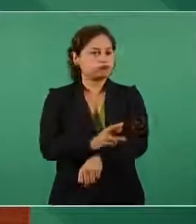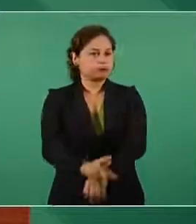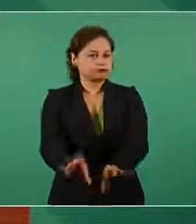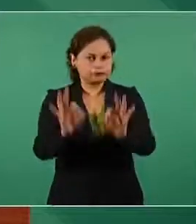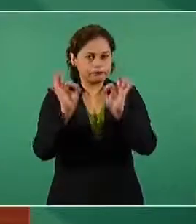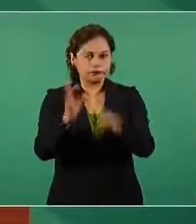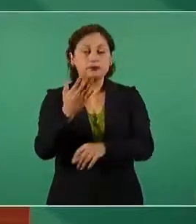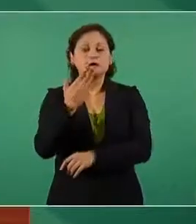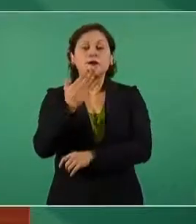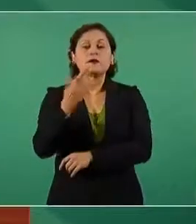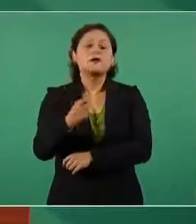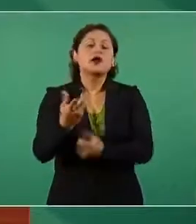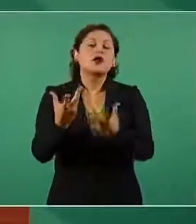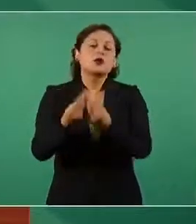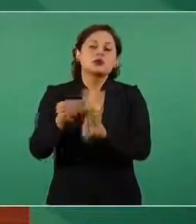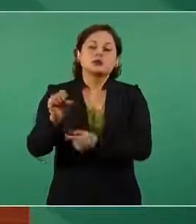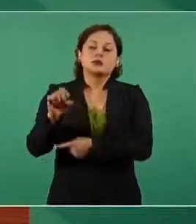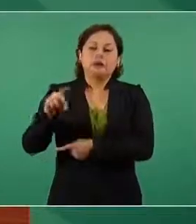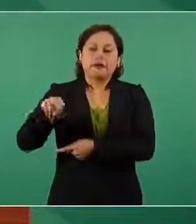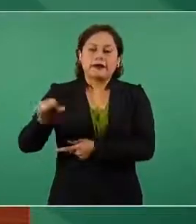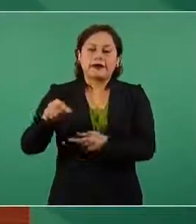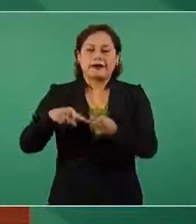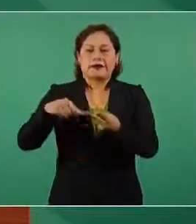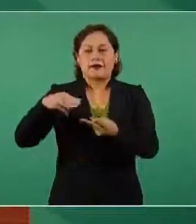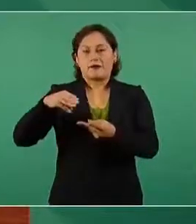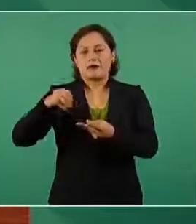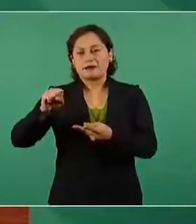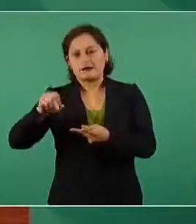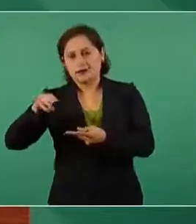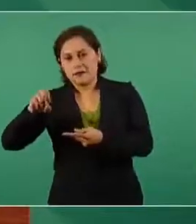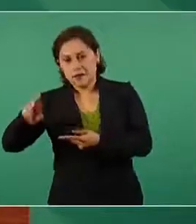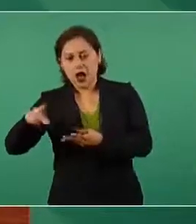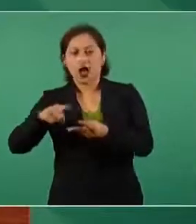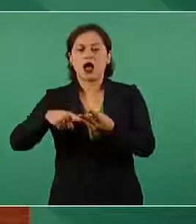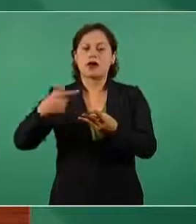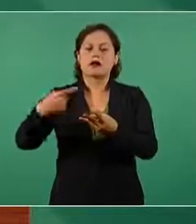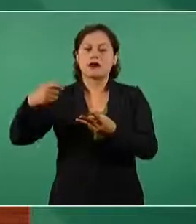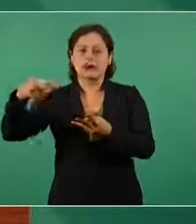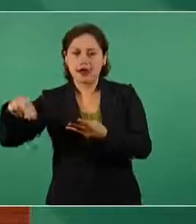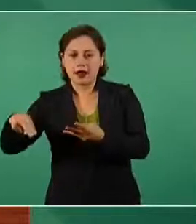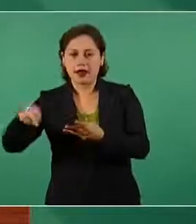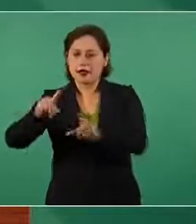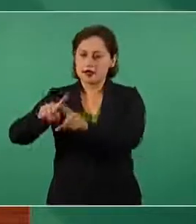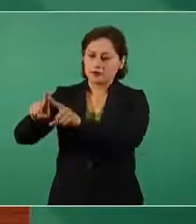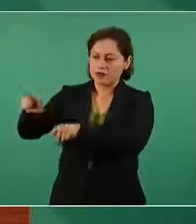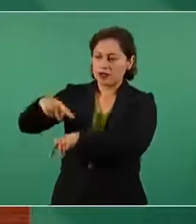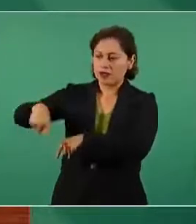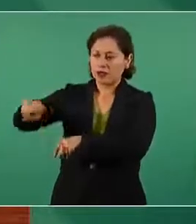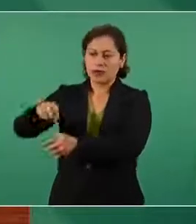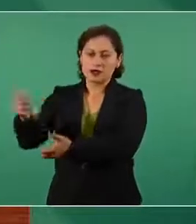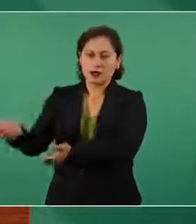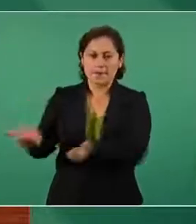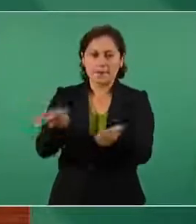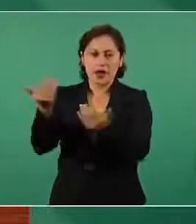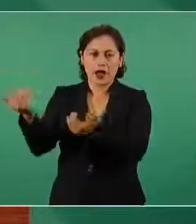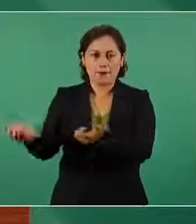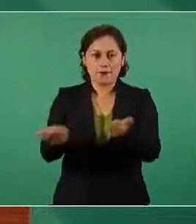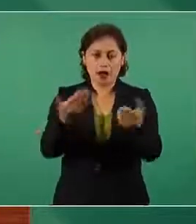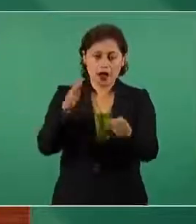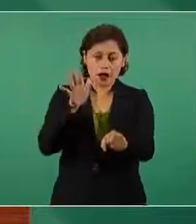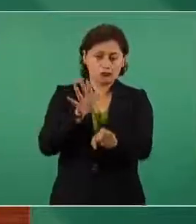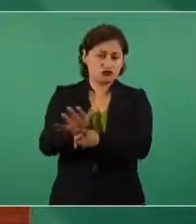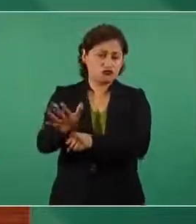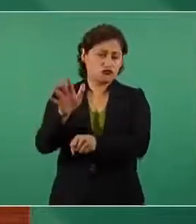de SEDENA y de Marina y Guardia Nacional los insumos que requiere la población. Hay suficiente, no